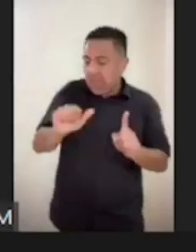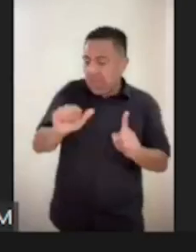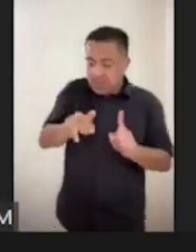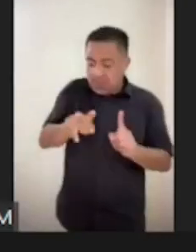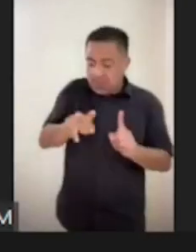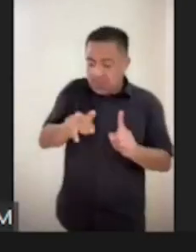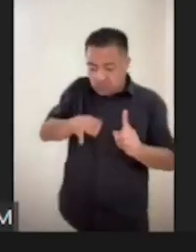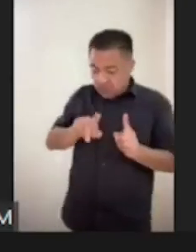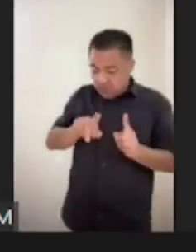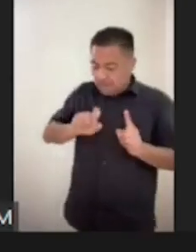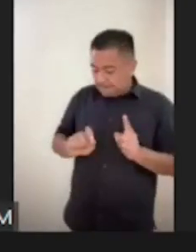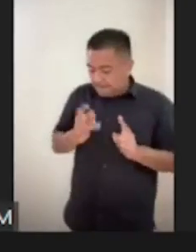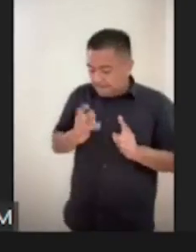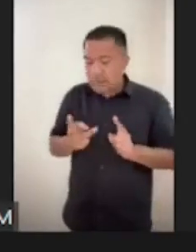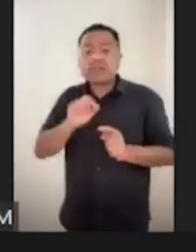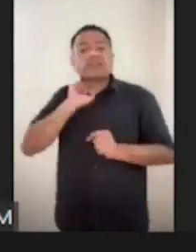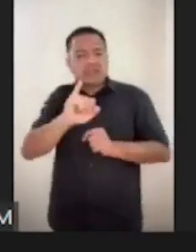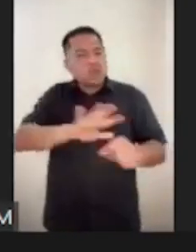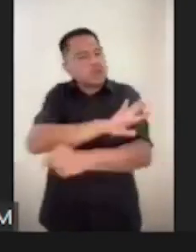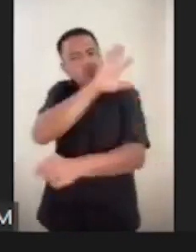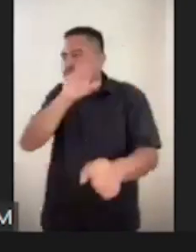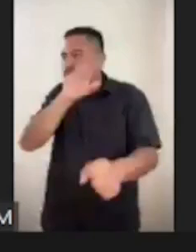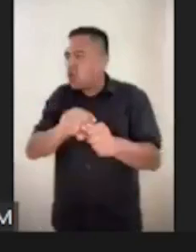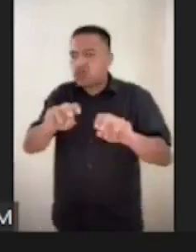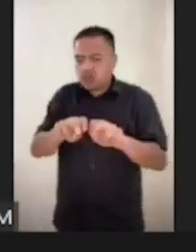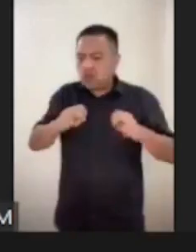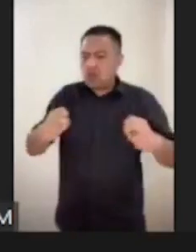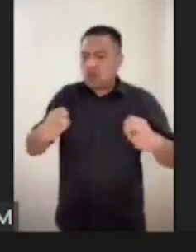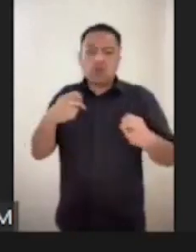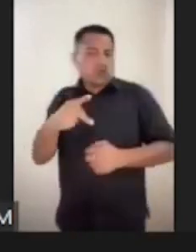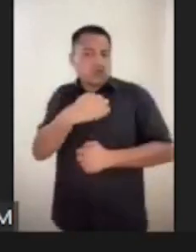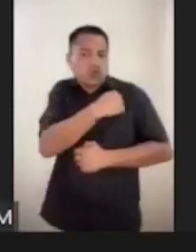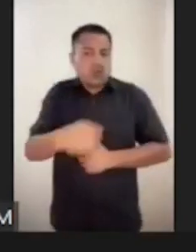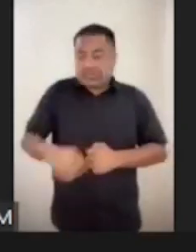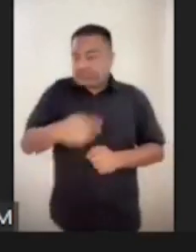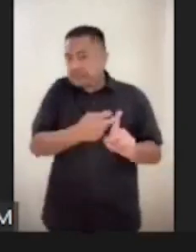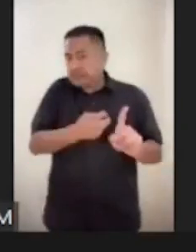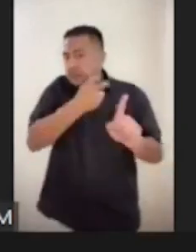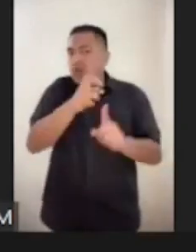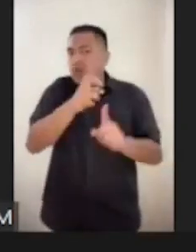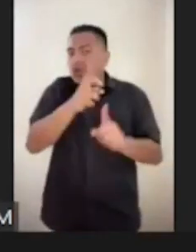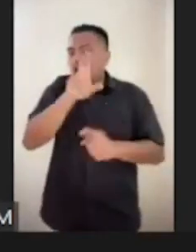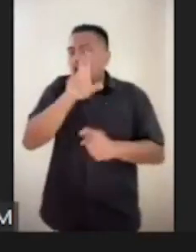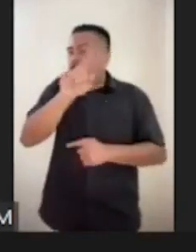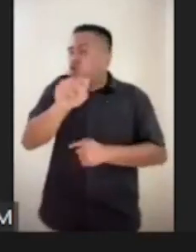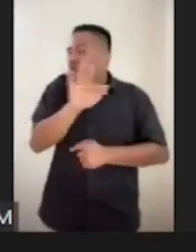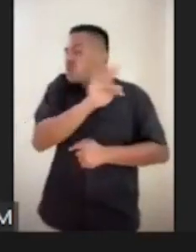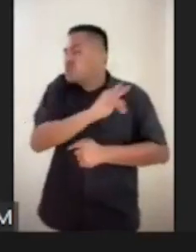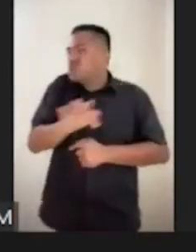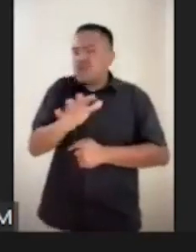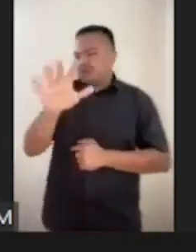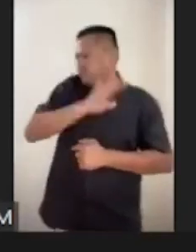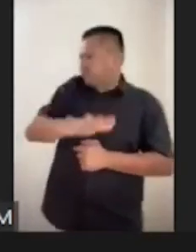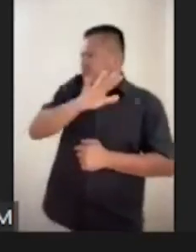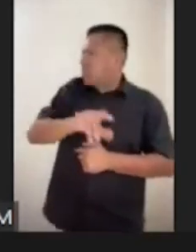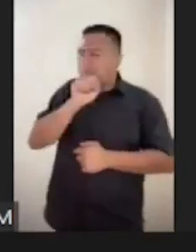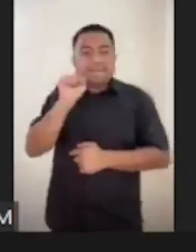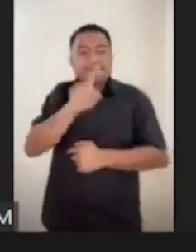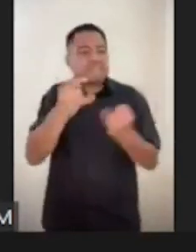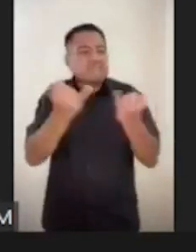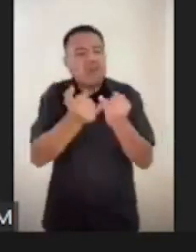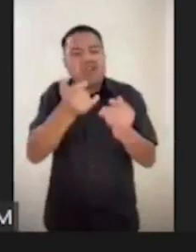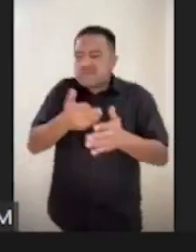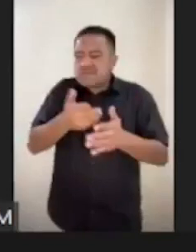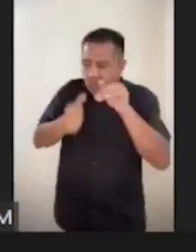es atribuible a la totalidad de los integrantes del Cabildo. De ahí que no pueden aducir una omisión cuando los mismos